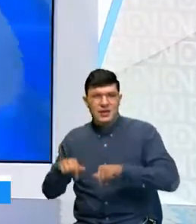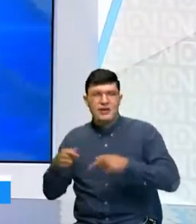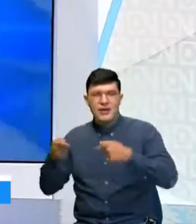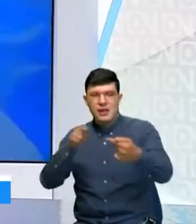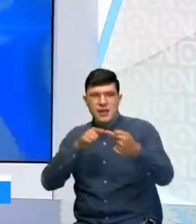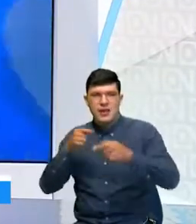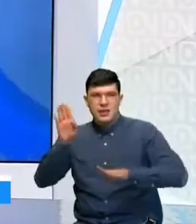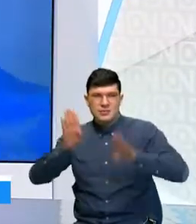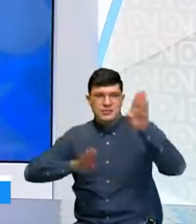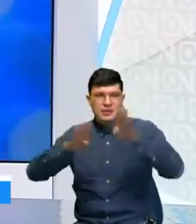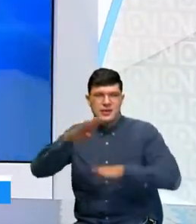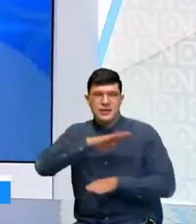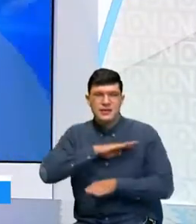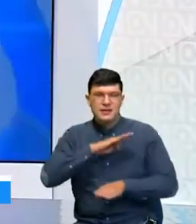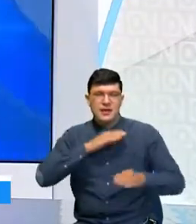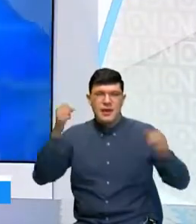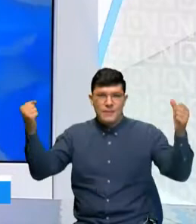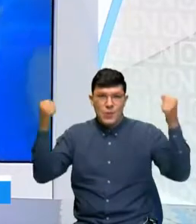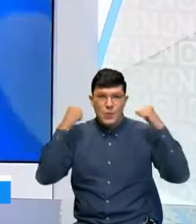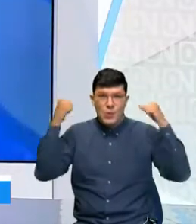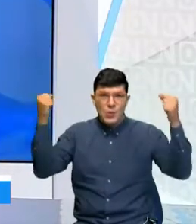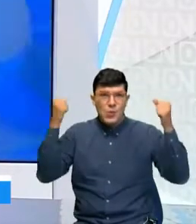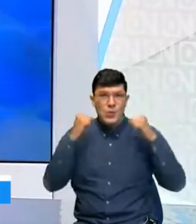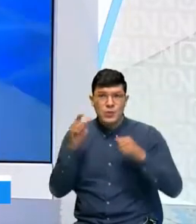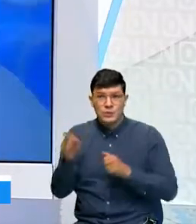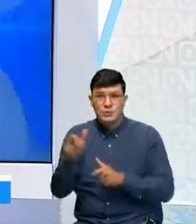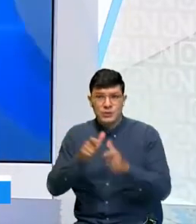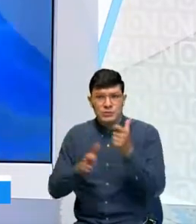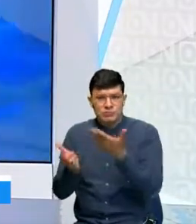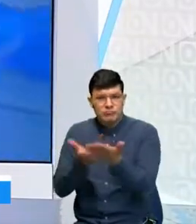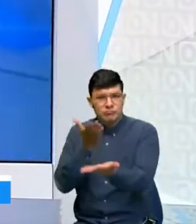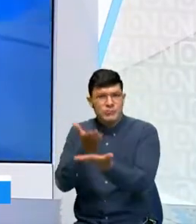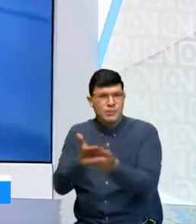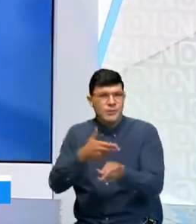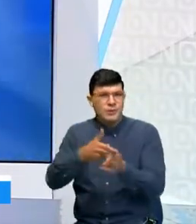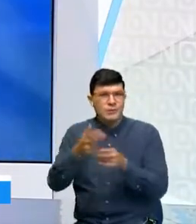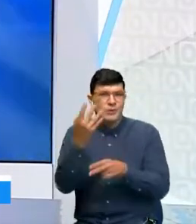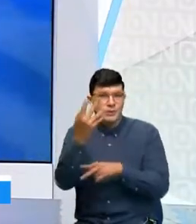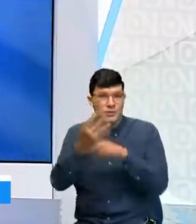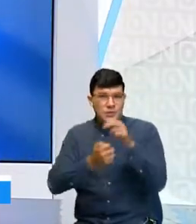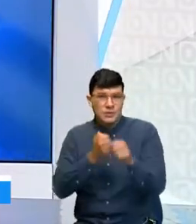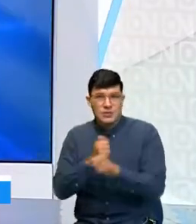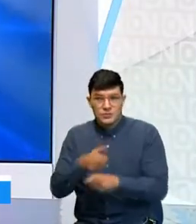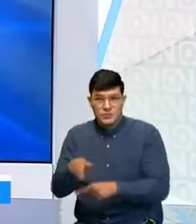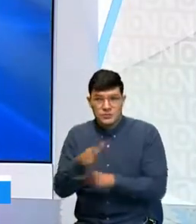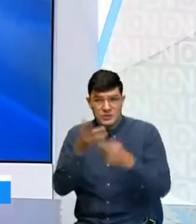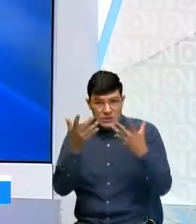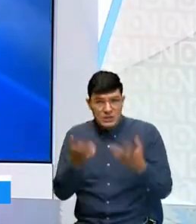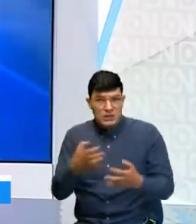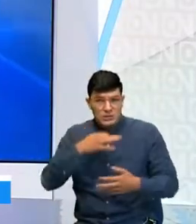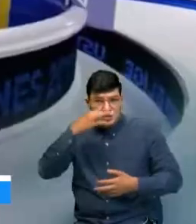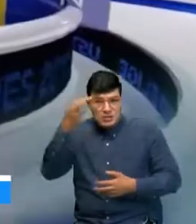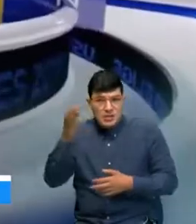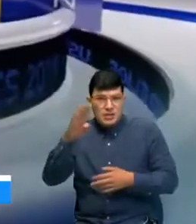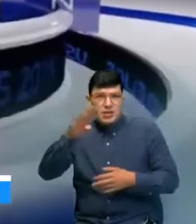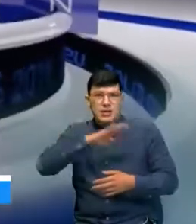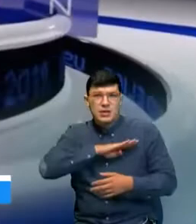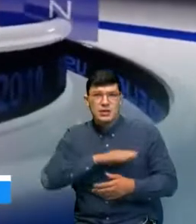ideas y propuestas con las que piensan gobernar los próximos cuatro años si llegan a ser elegidos alcance